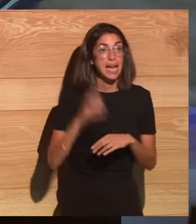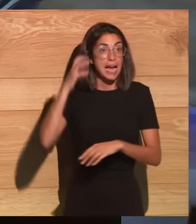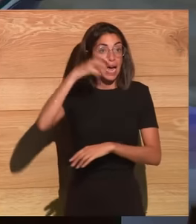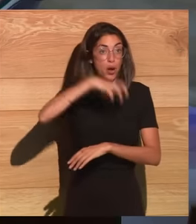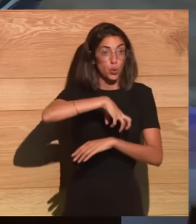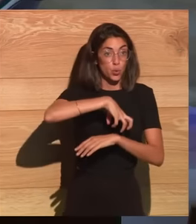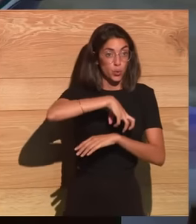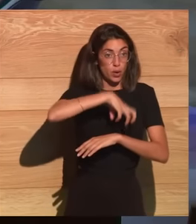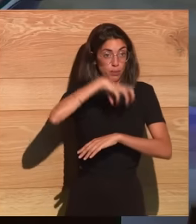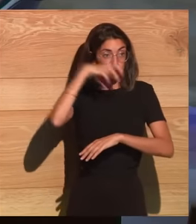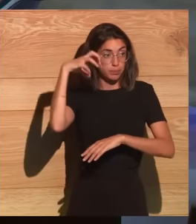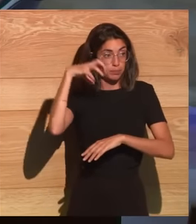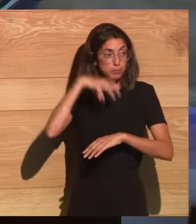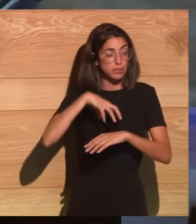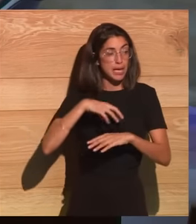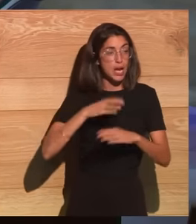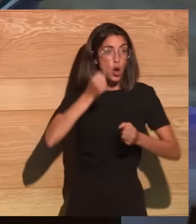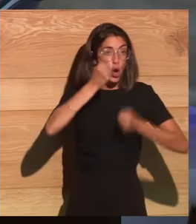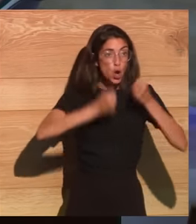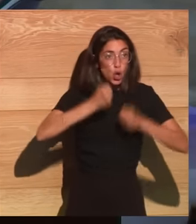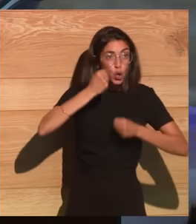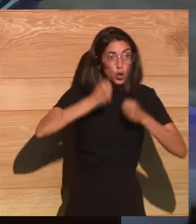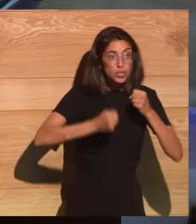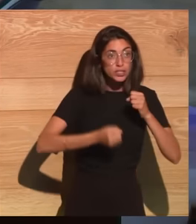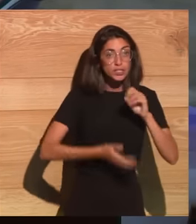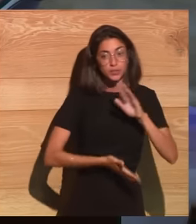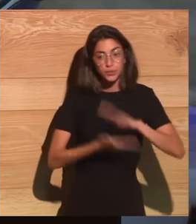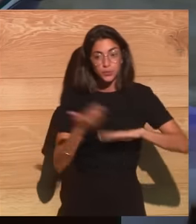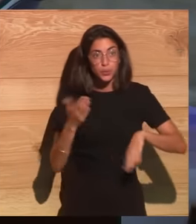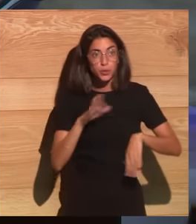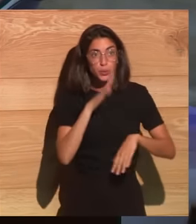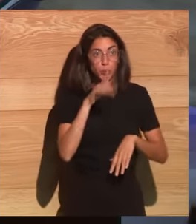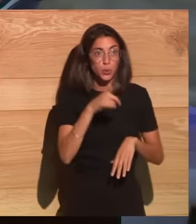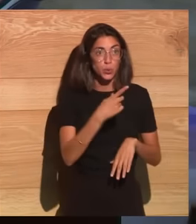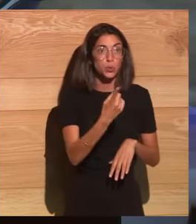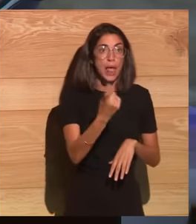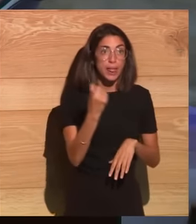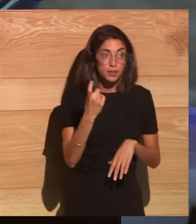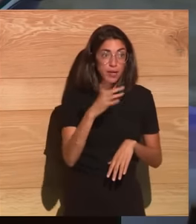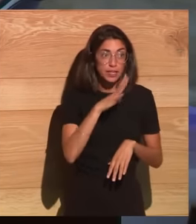coche. Se fue el coche que necesitaba porque tenías un viaje al